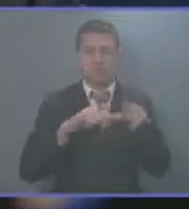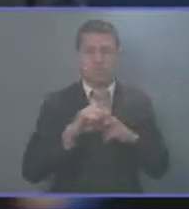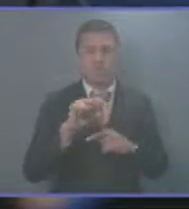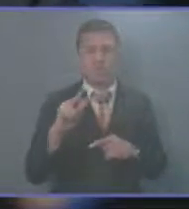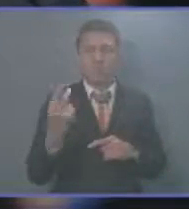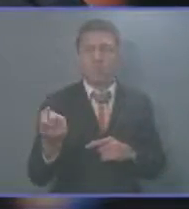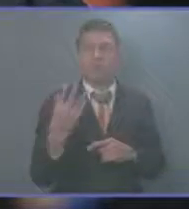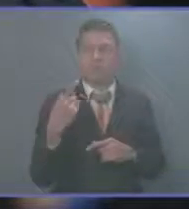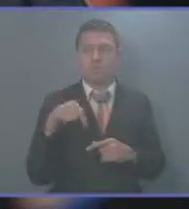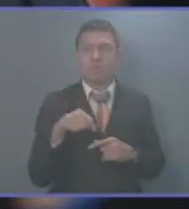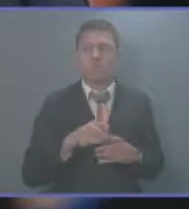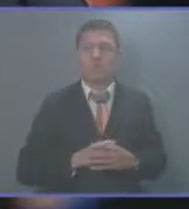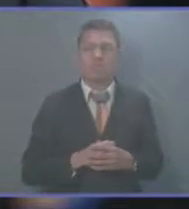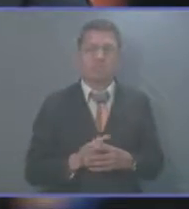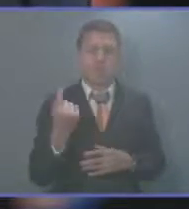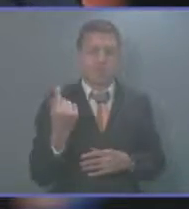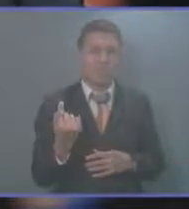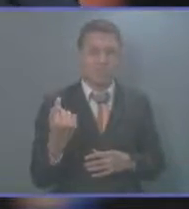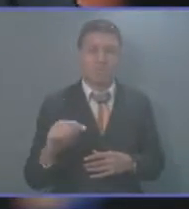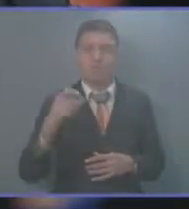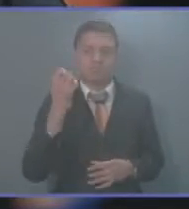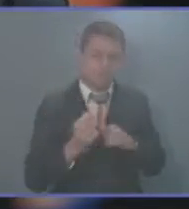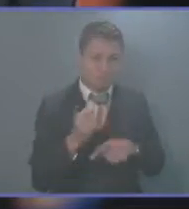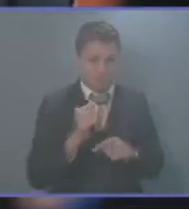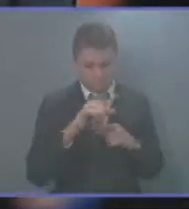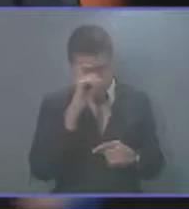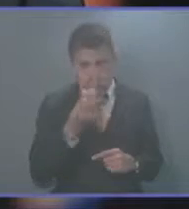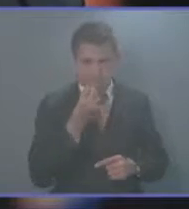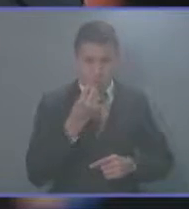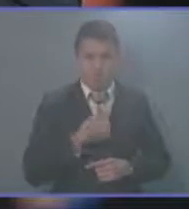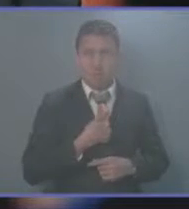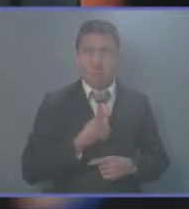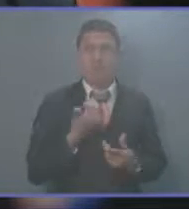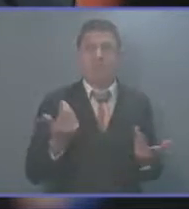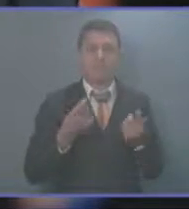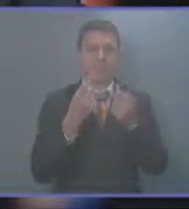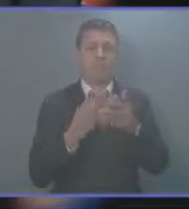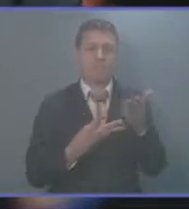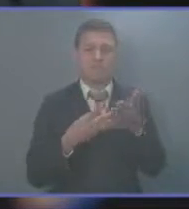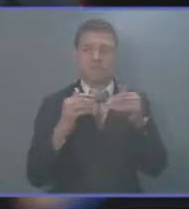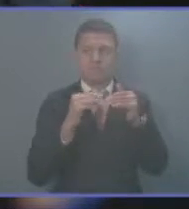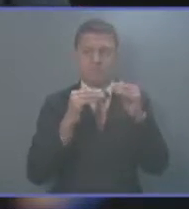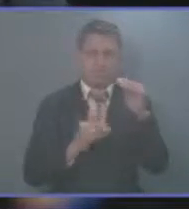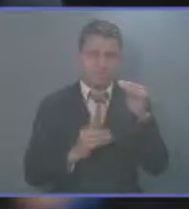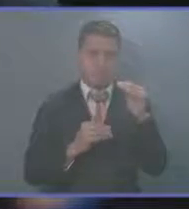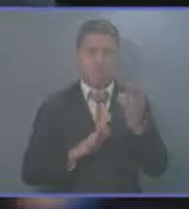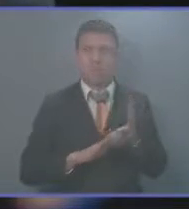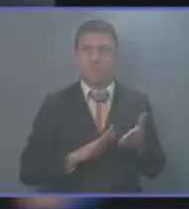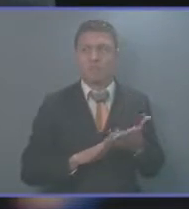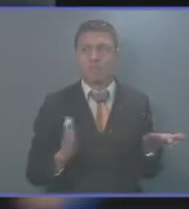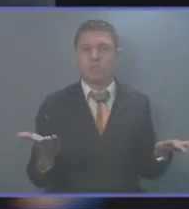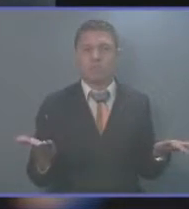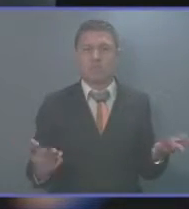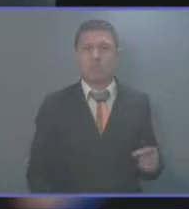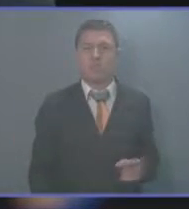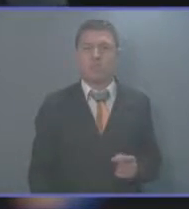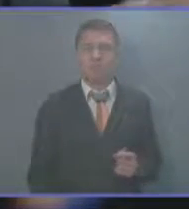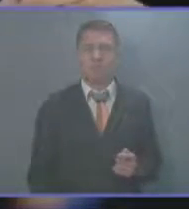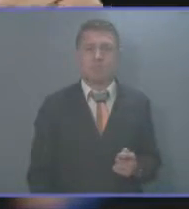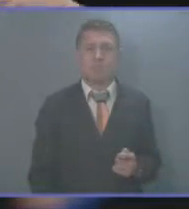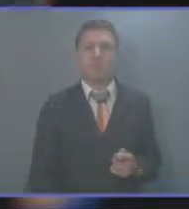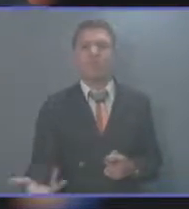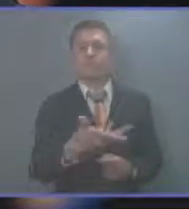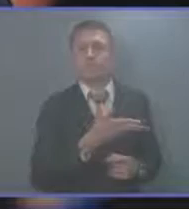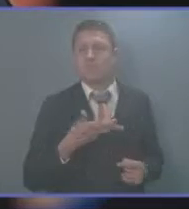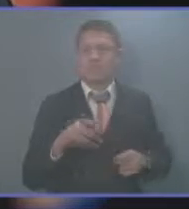que los reos ahora van a producir sus propios alimentos y que eso va a reducir, por supuesto, los gastos. Vamos a